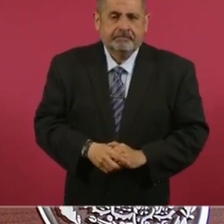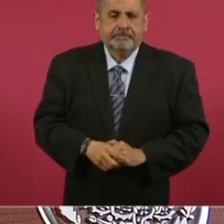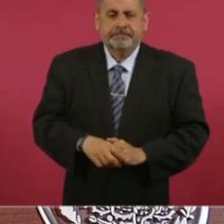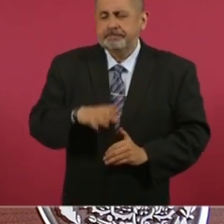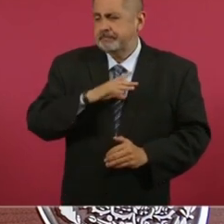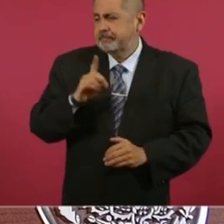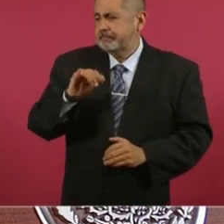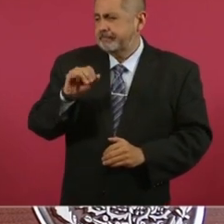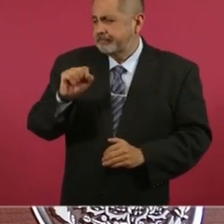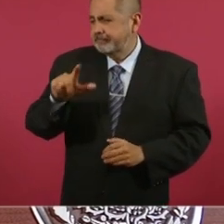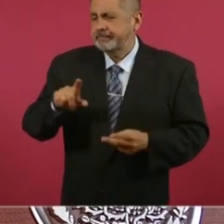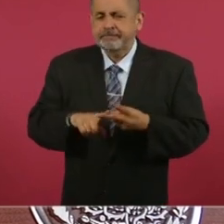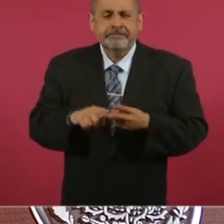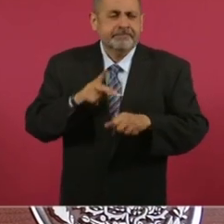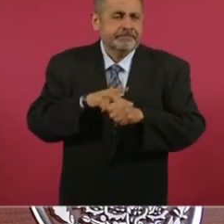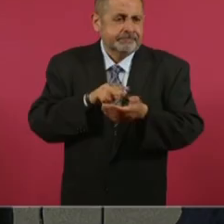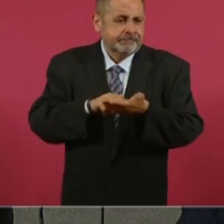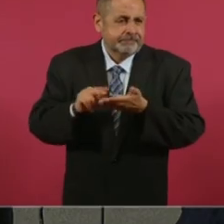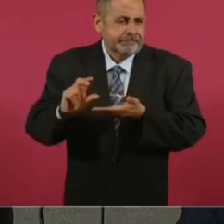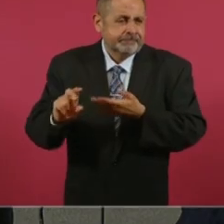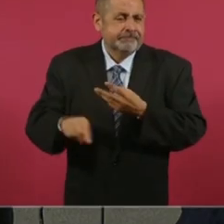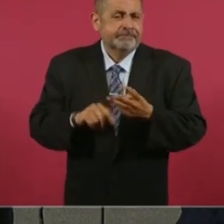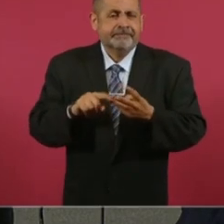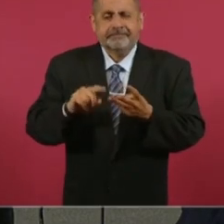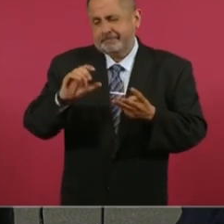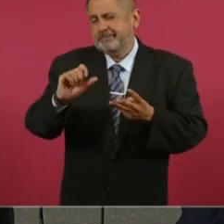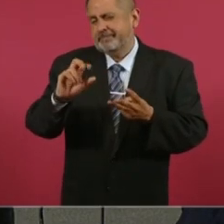hay diésel, hay carbón,